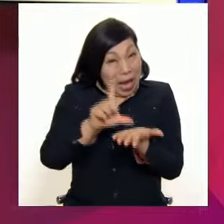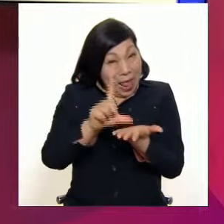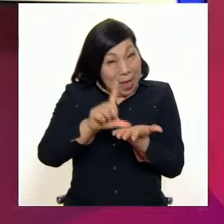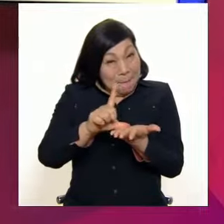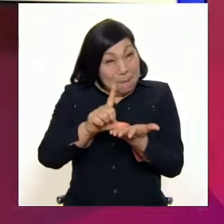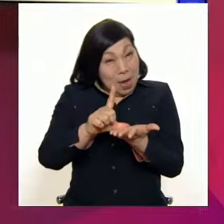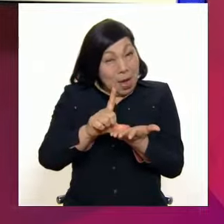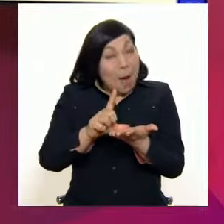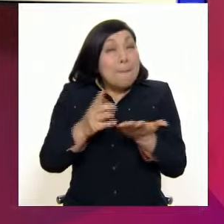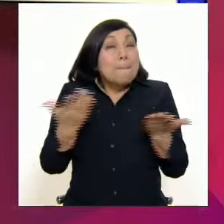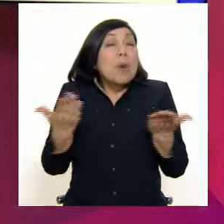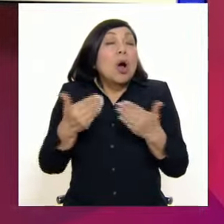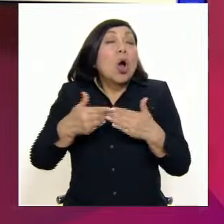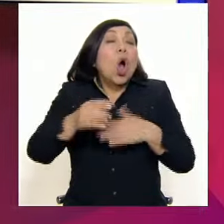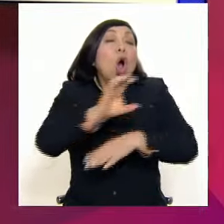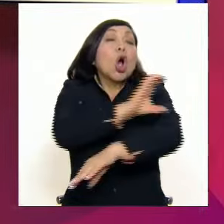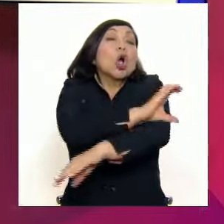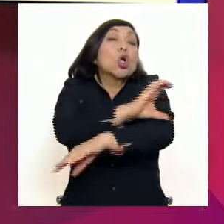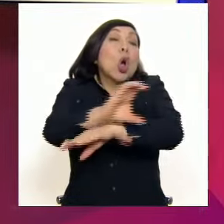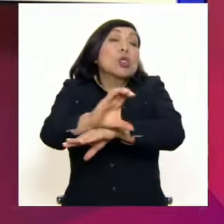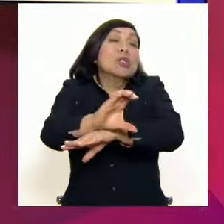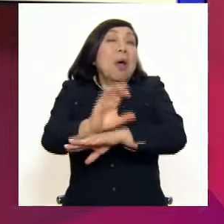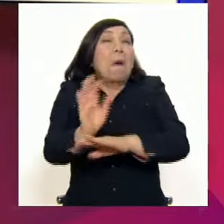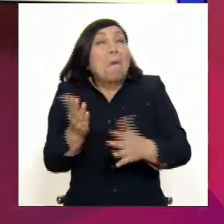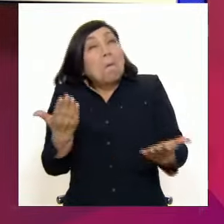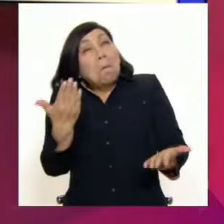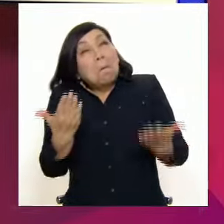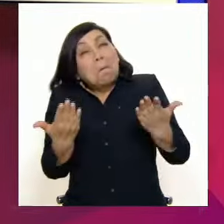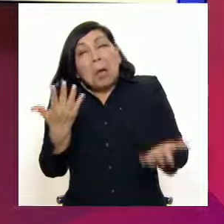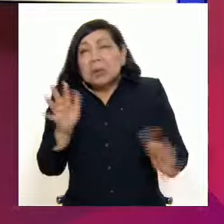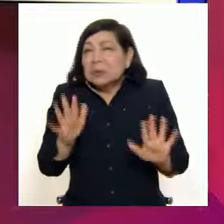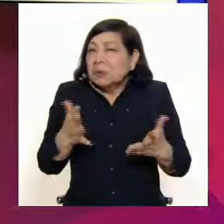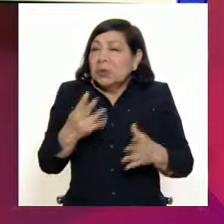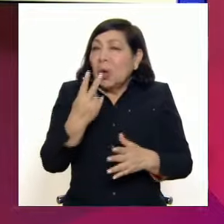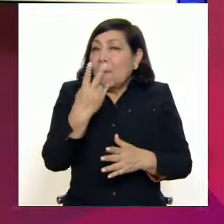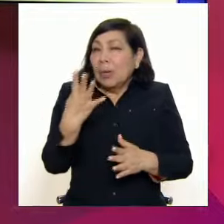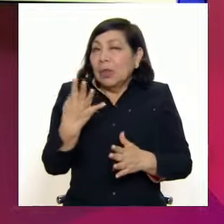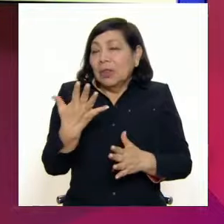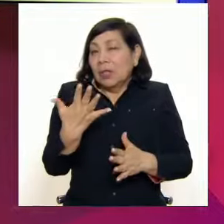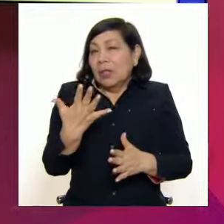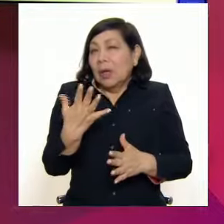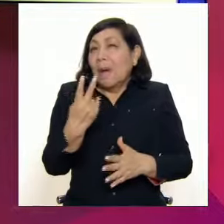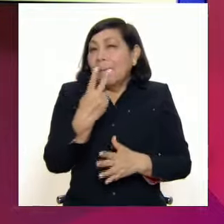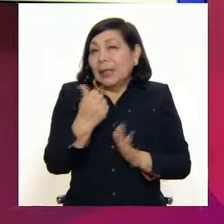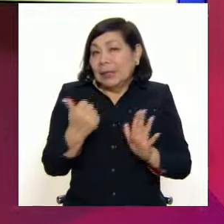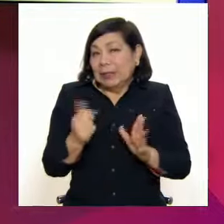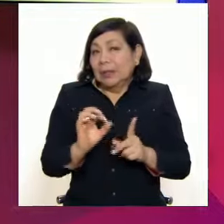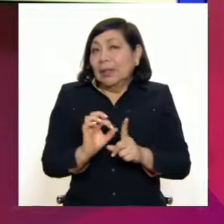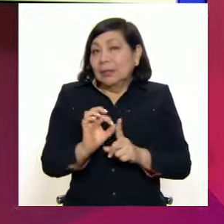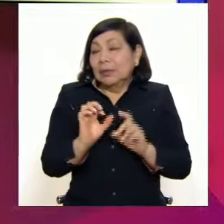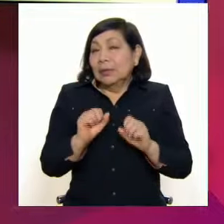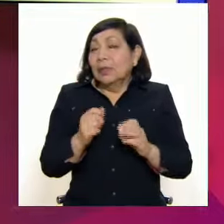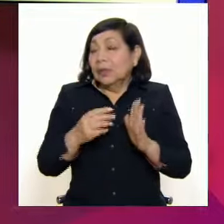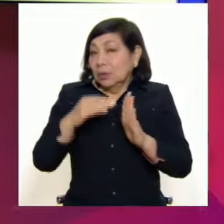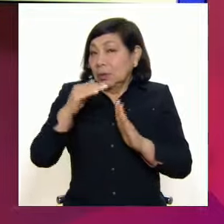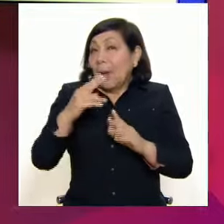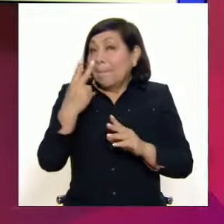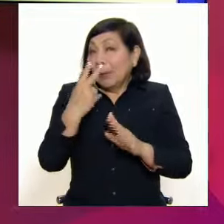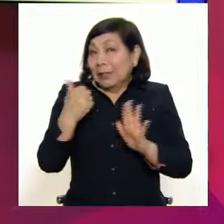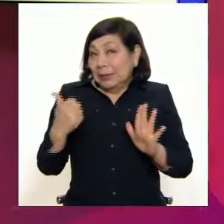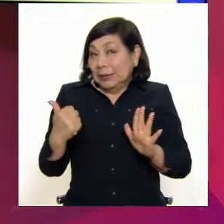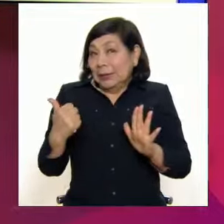sino gran parte de la zona costera. Y hemos estado registrando valores sobre los 25, incluso hasta 26 grados. Hemos tenido registros de